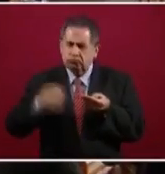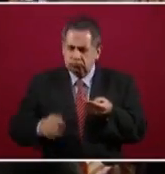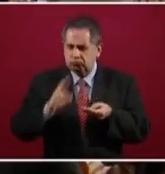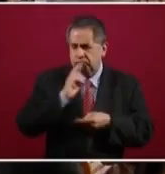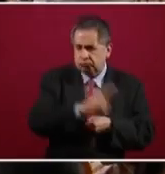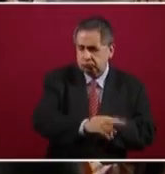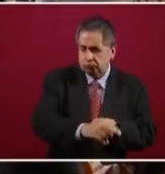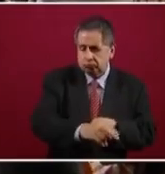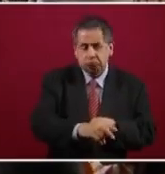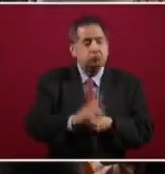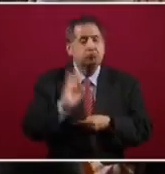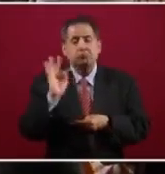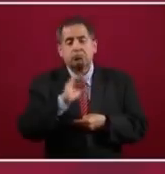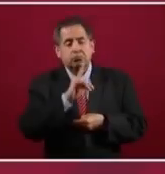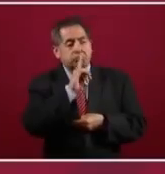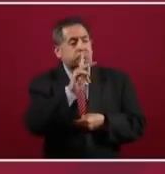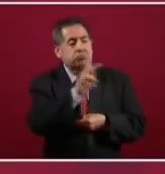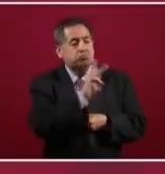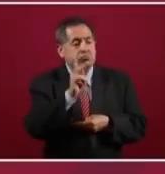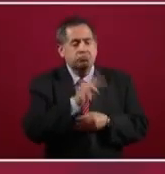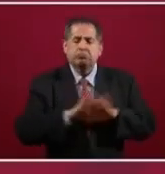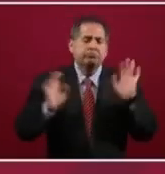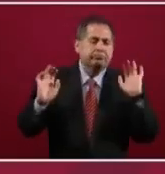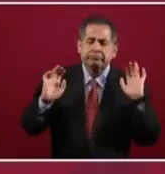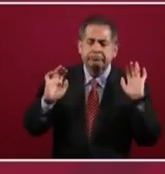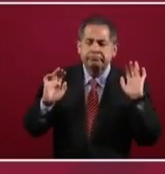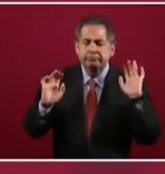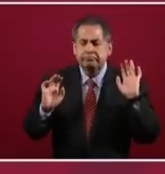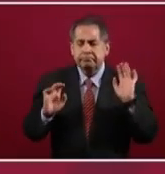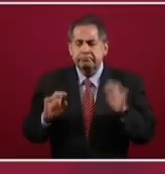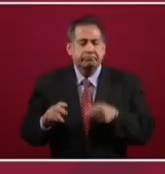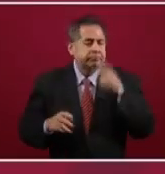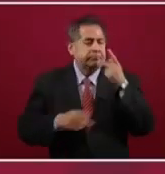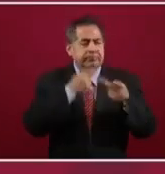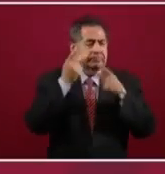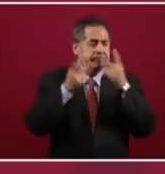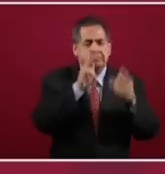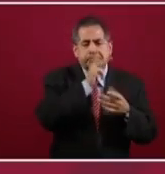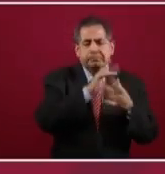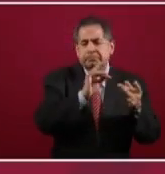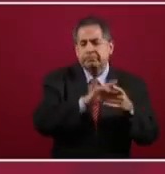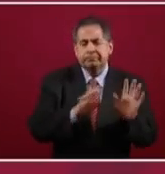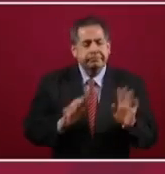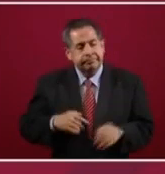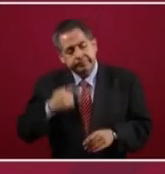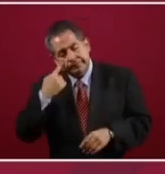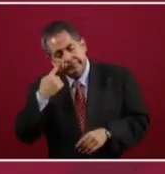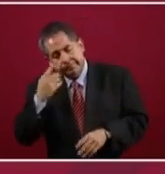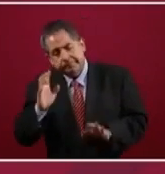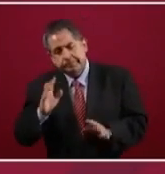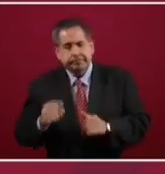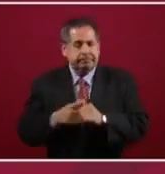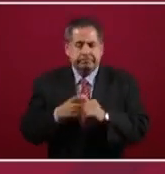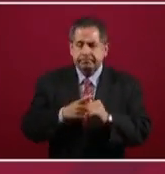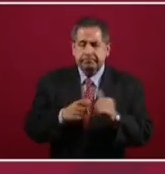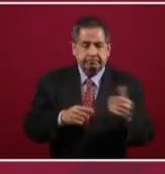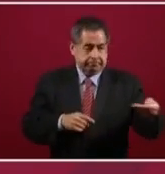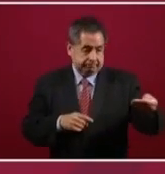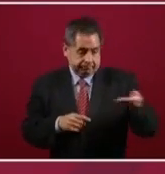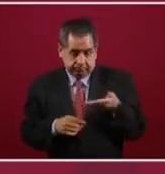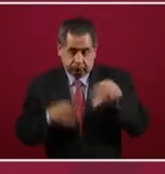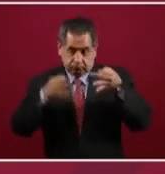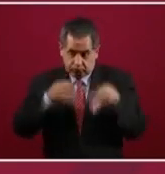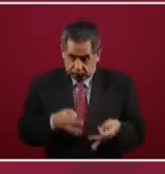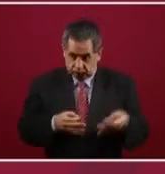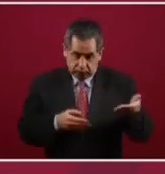hay un escrito, porque si fue una declaración, pues habría que ver bajo